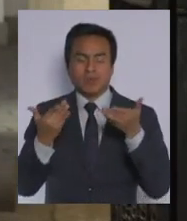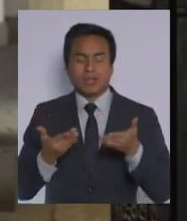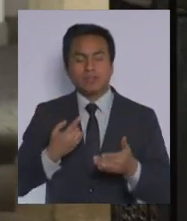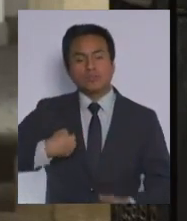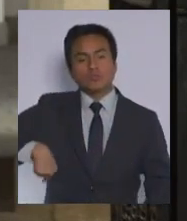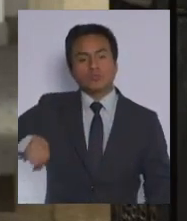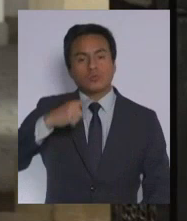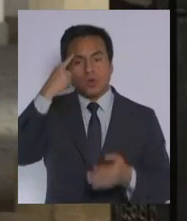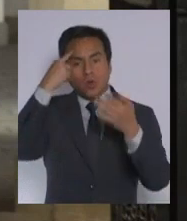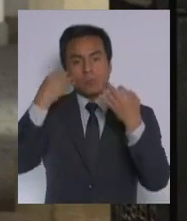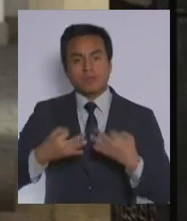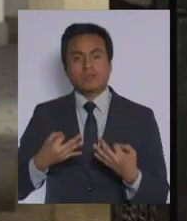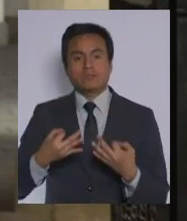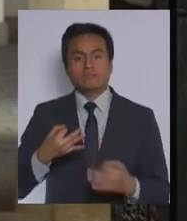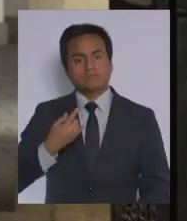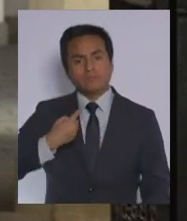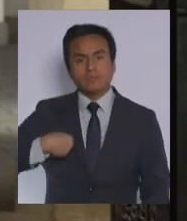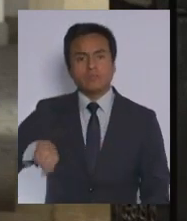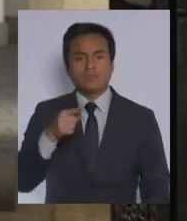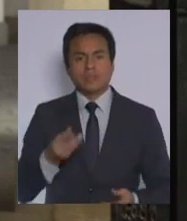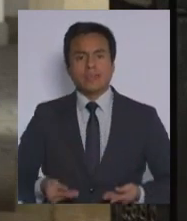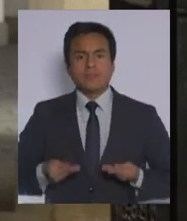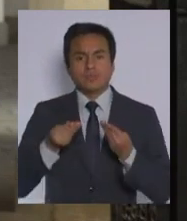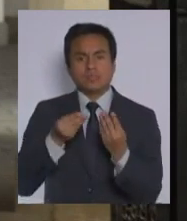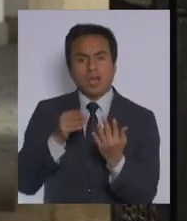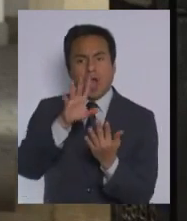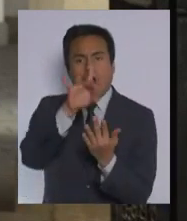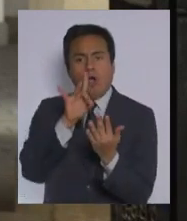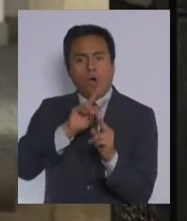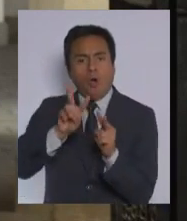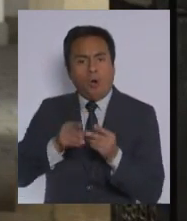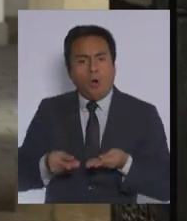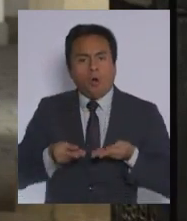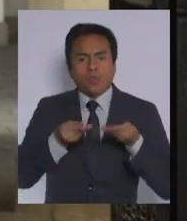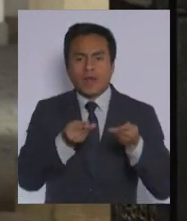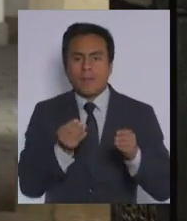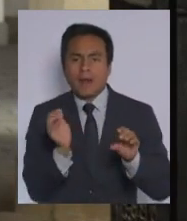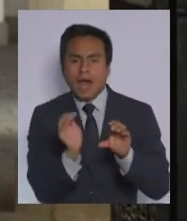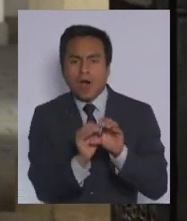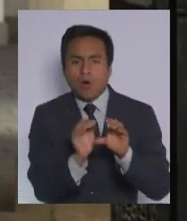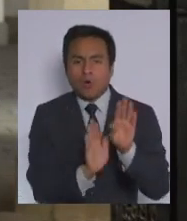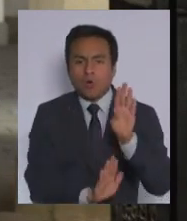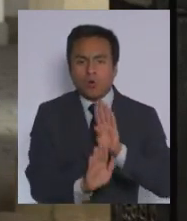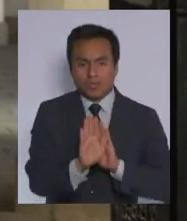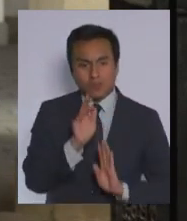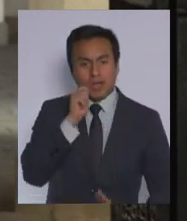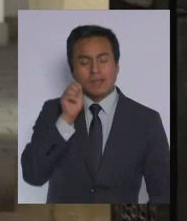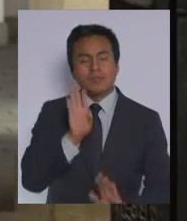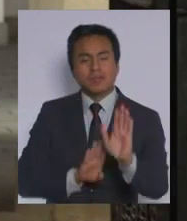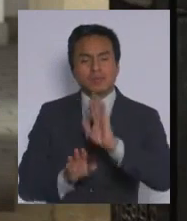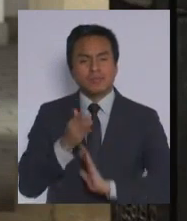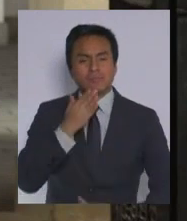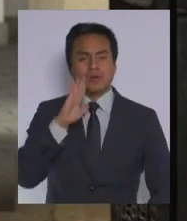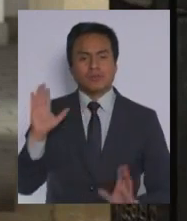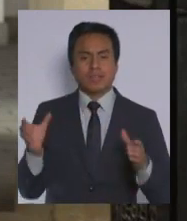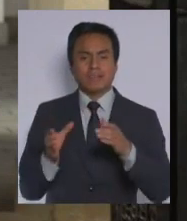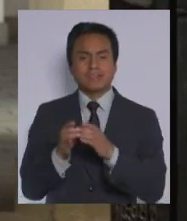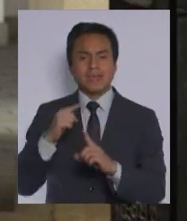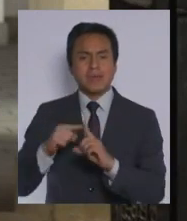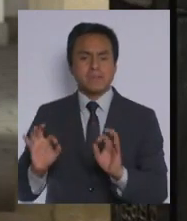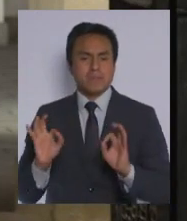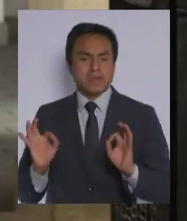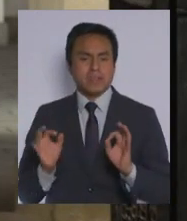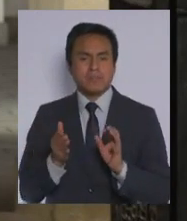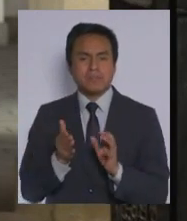convencidos de que si nosotros entregamos otra alternativa al ahorro nosotros protegemos de mejor manera a la clase media